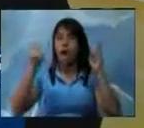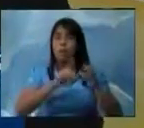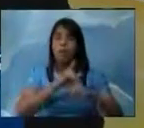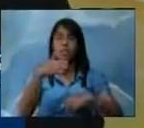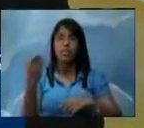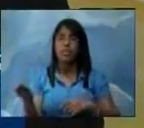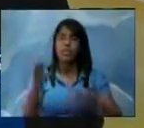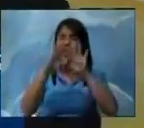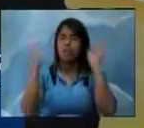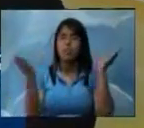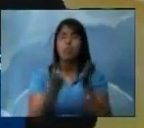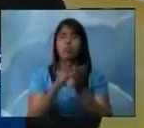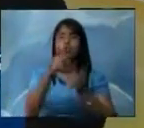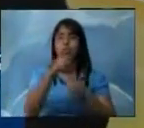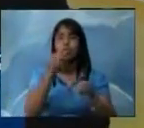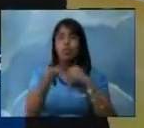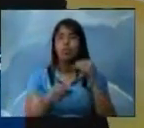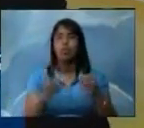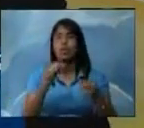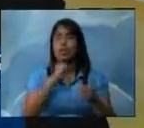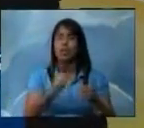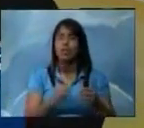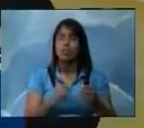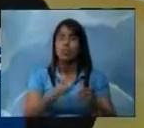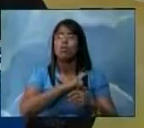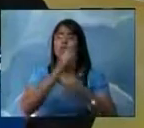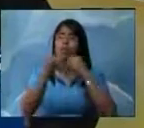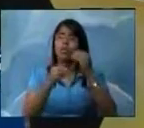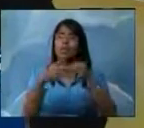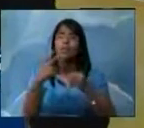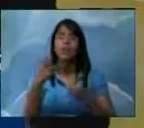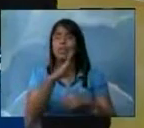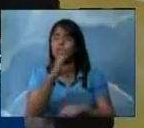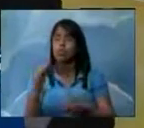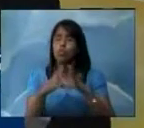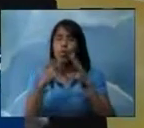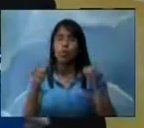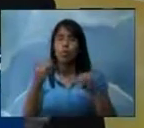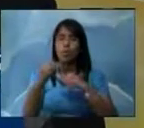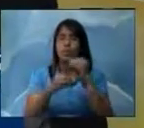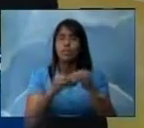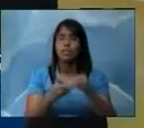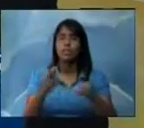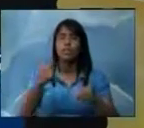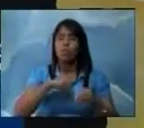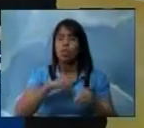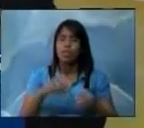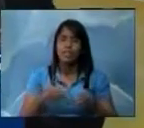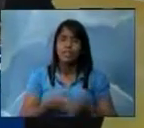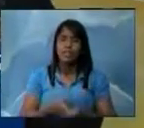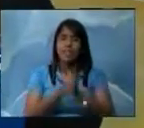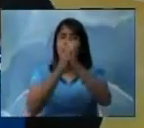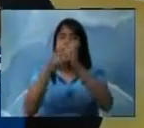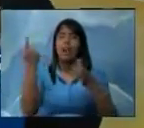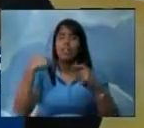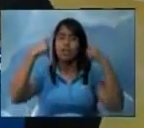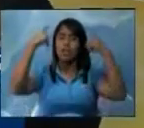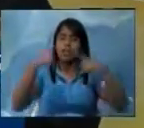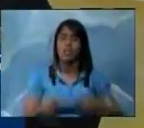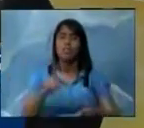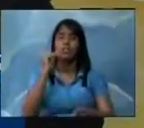de que el mundo lo hace, que la cultura lo hace, que todo lo hacen. Nuestra guía tiene que